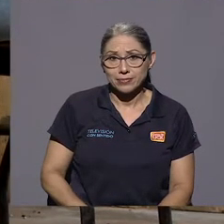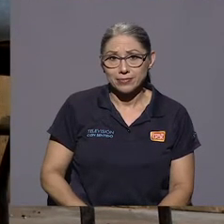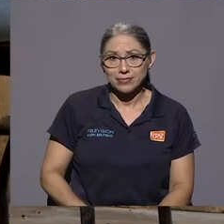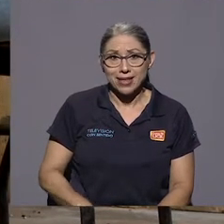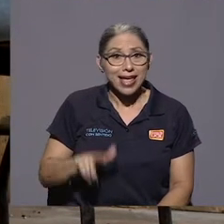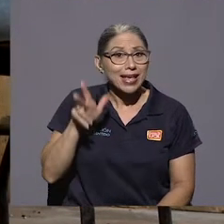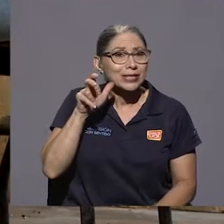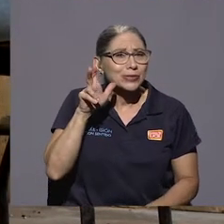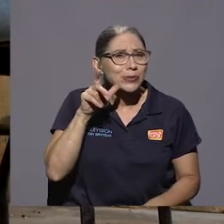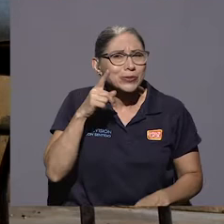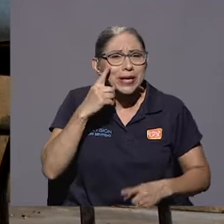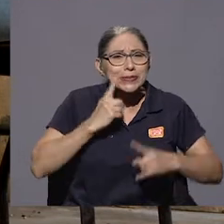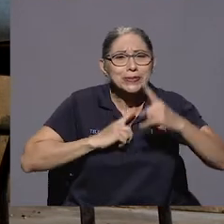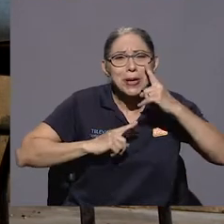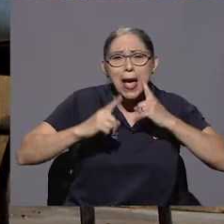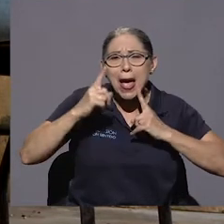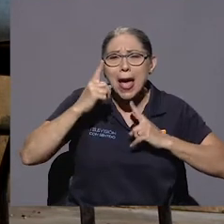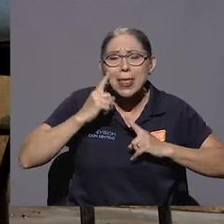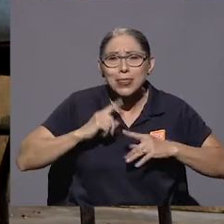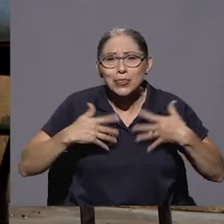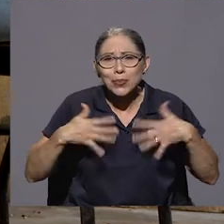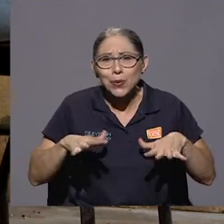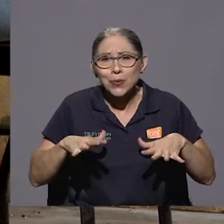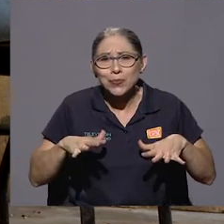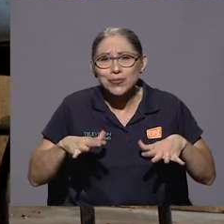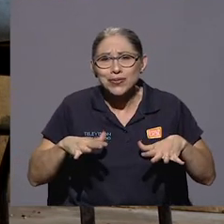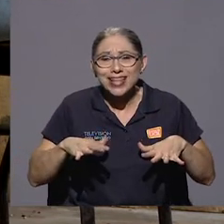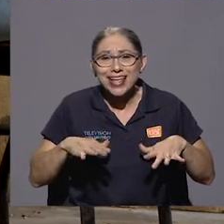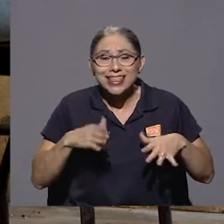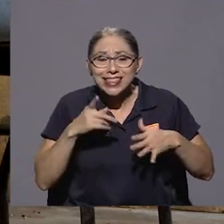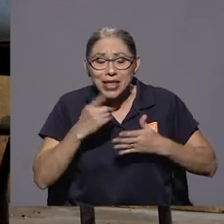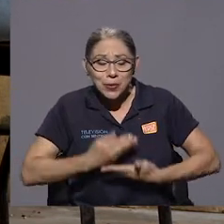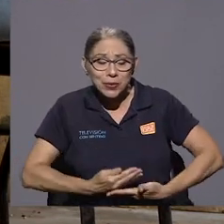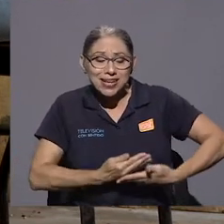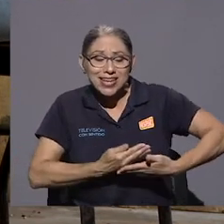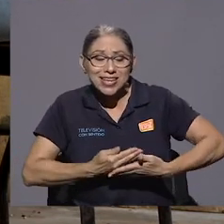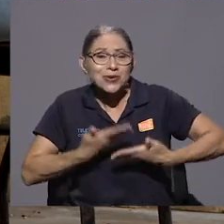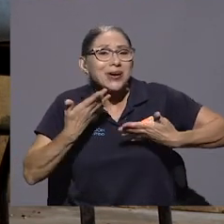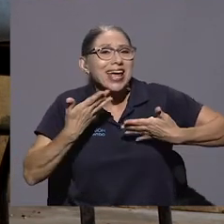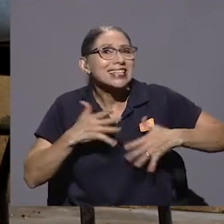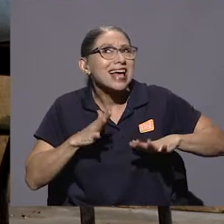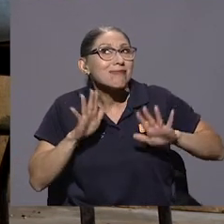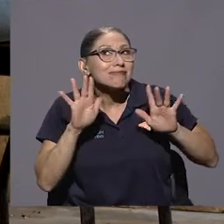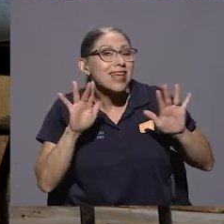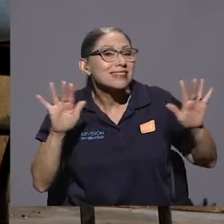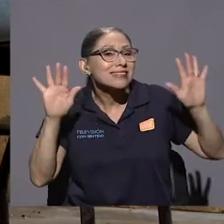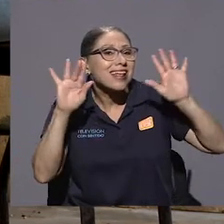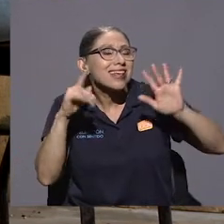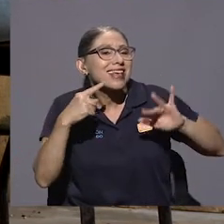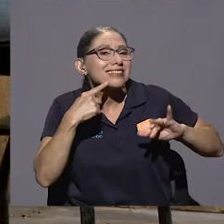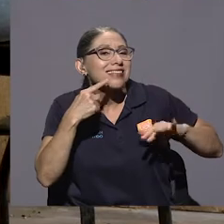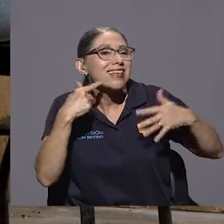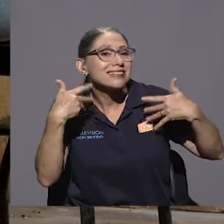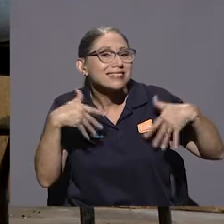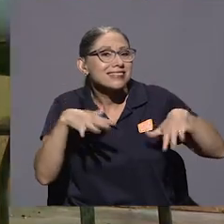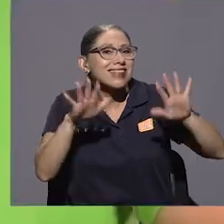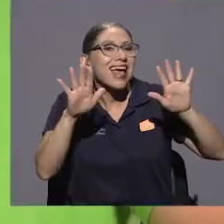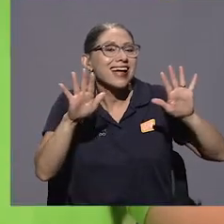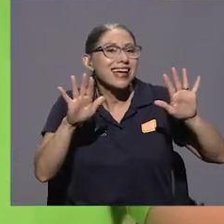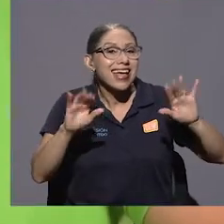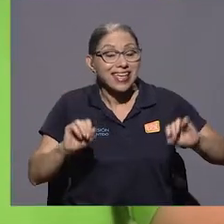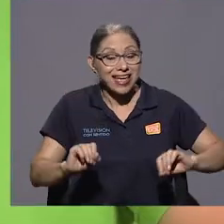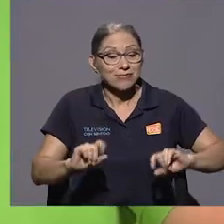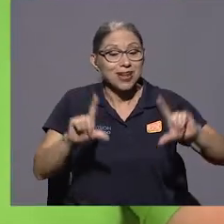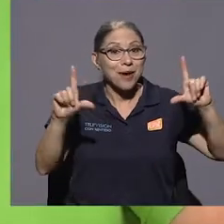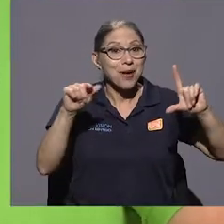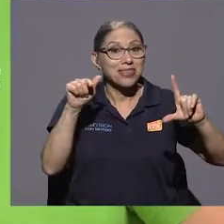Escucha el primer llanto de un niño que ya las estrellas de ese día decían que la pantalla iba a ser una